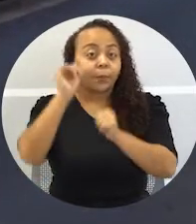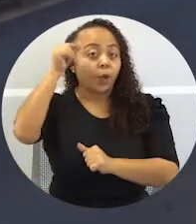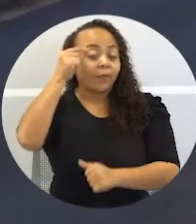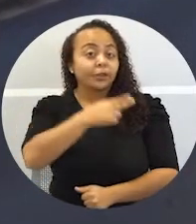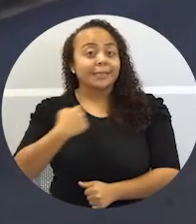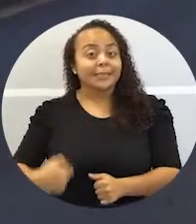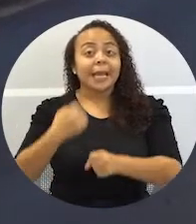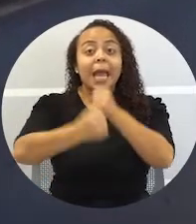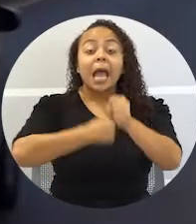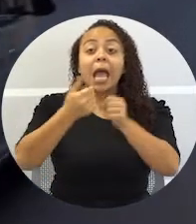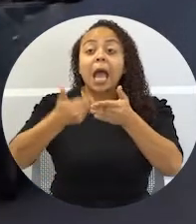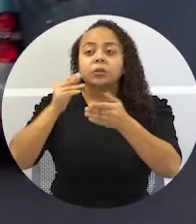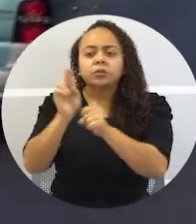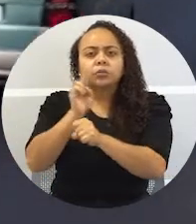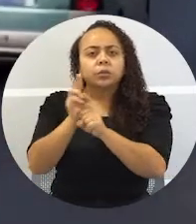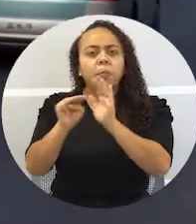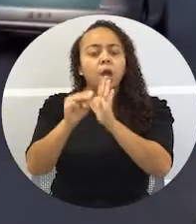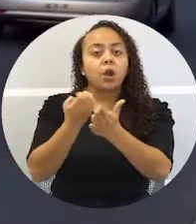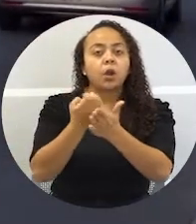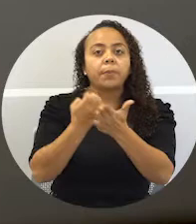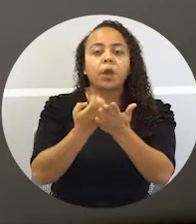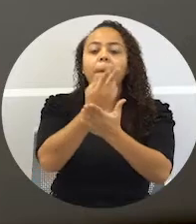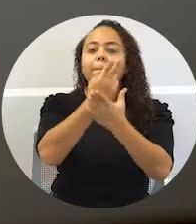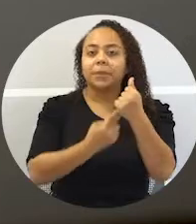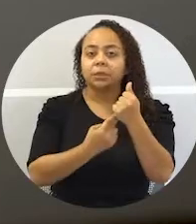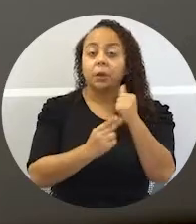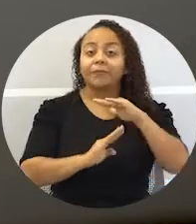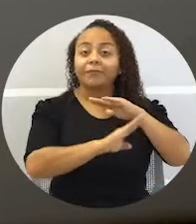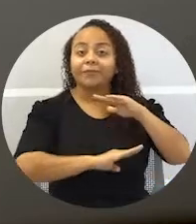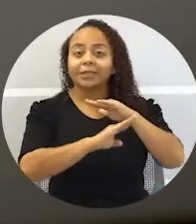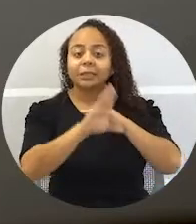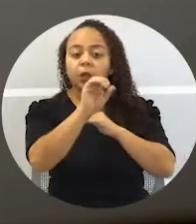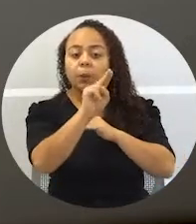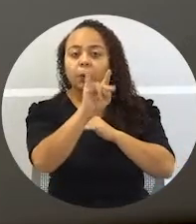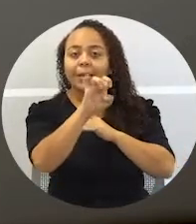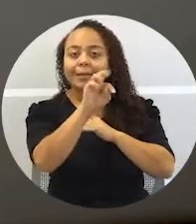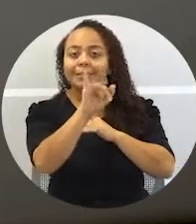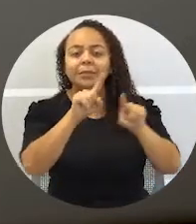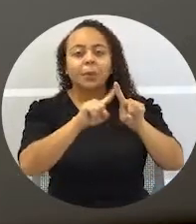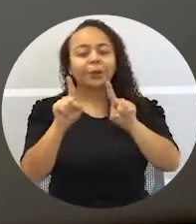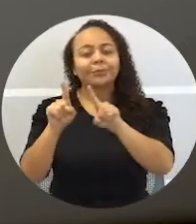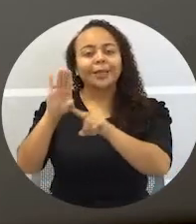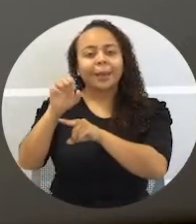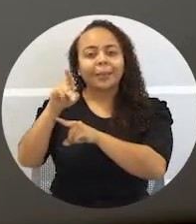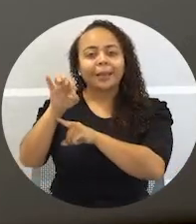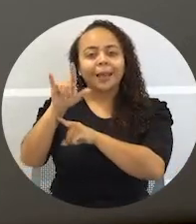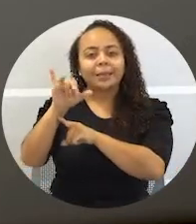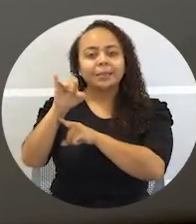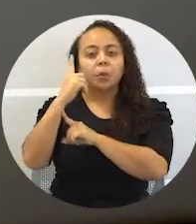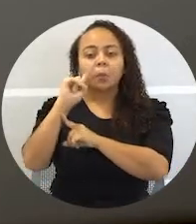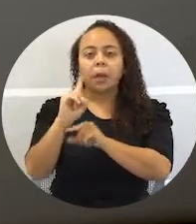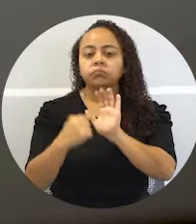desde hace varios años viene implementando un modelo económico mixto con claras bases comunistas pero con ciertos tipos de capitalismo con el objetivo de